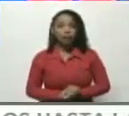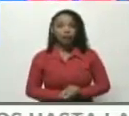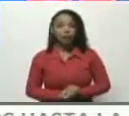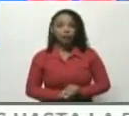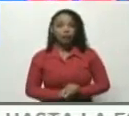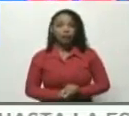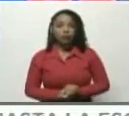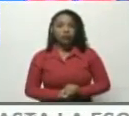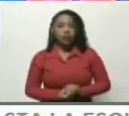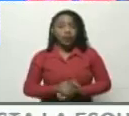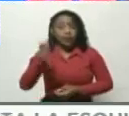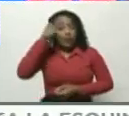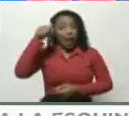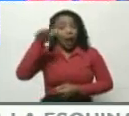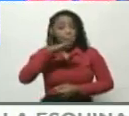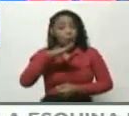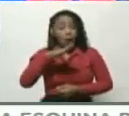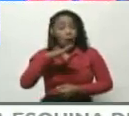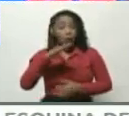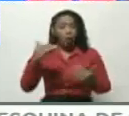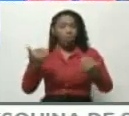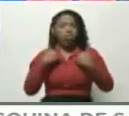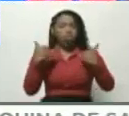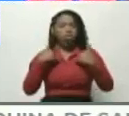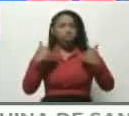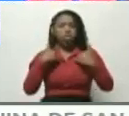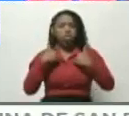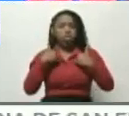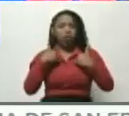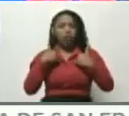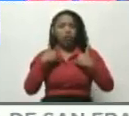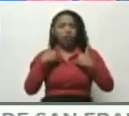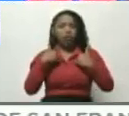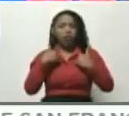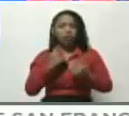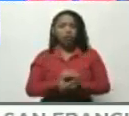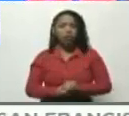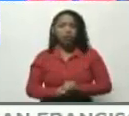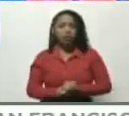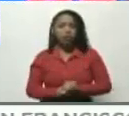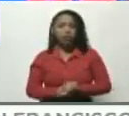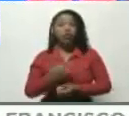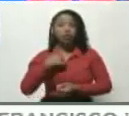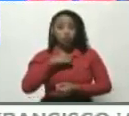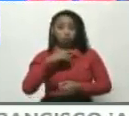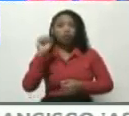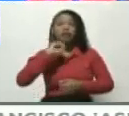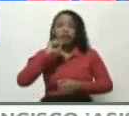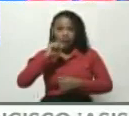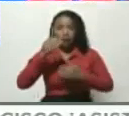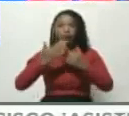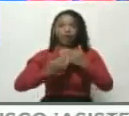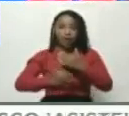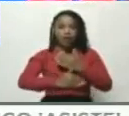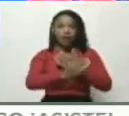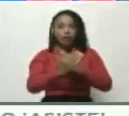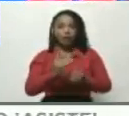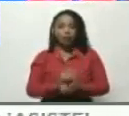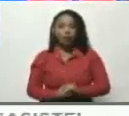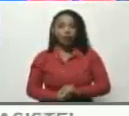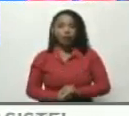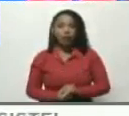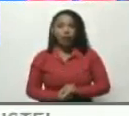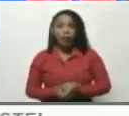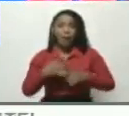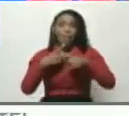Y es el pueblo el que padece el burocratismo. Hemos avanzado, sí hemos avanzado,